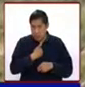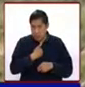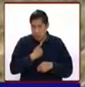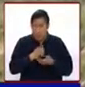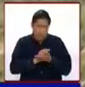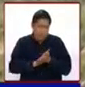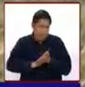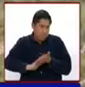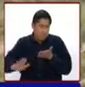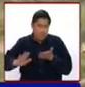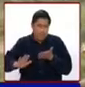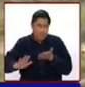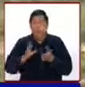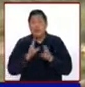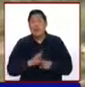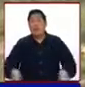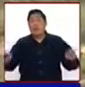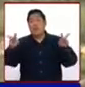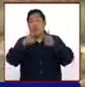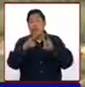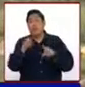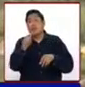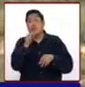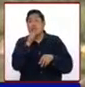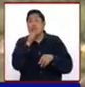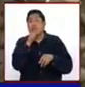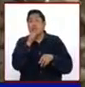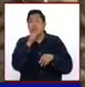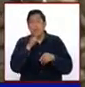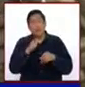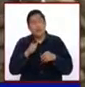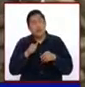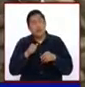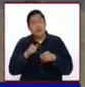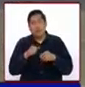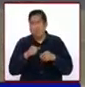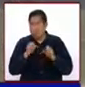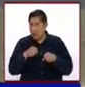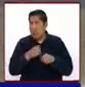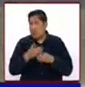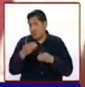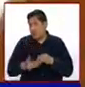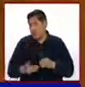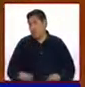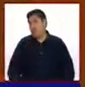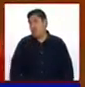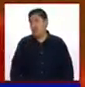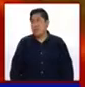mismos con la cloración y bueno, valoremos este recurso que en realidad es finito.